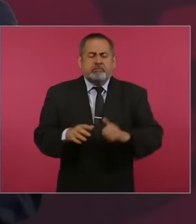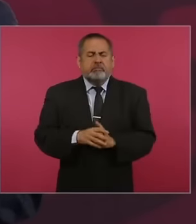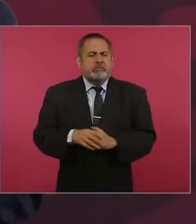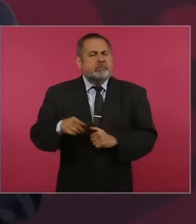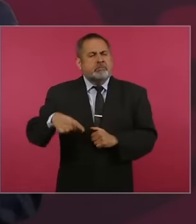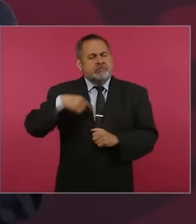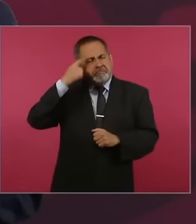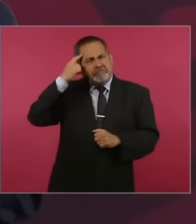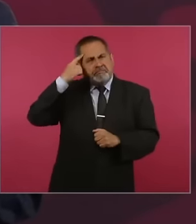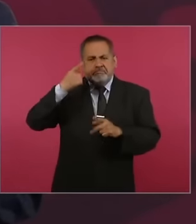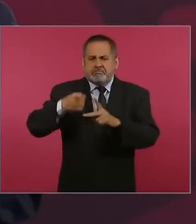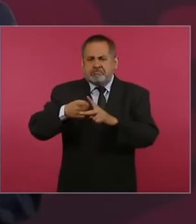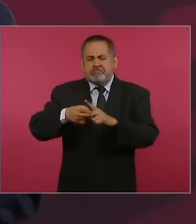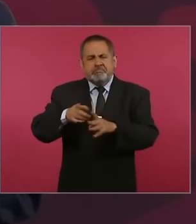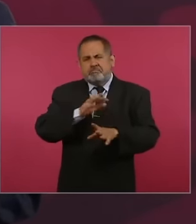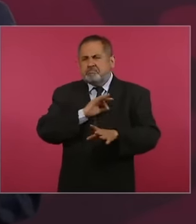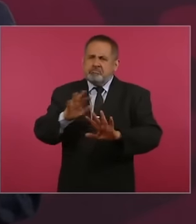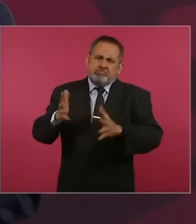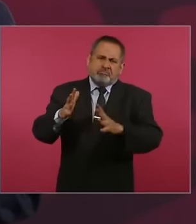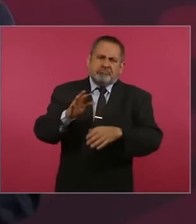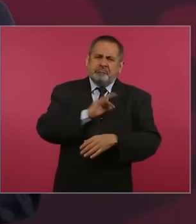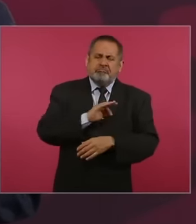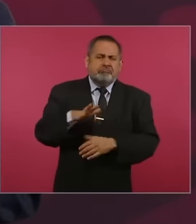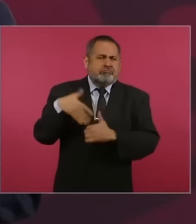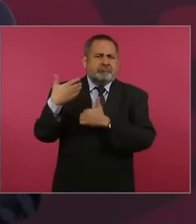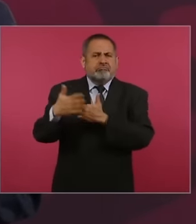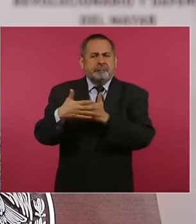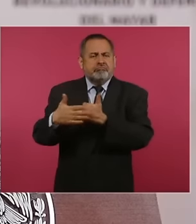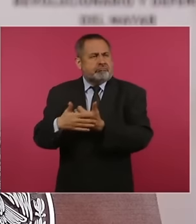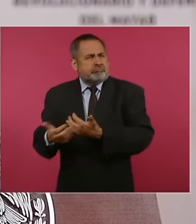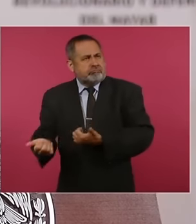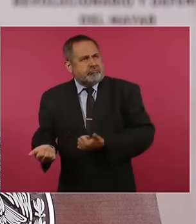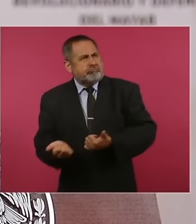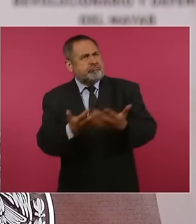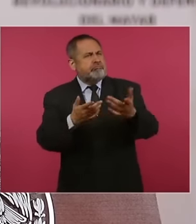proyección de exportación